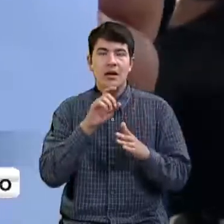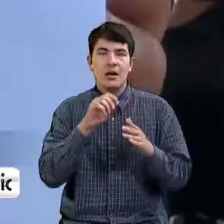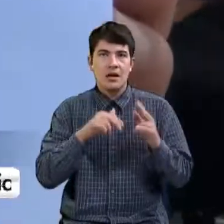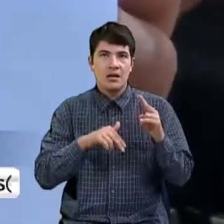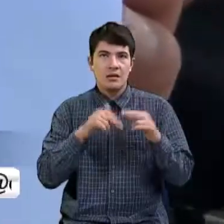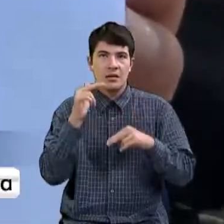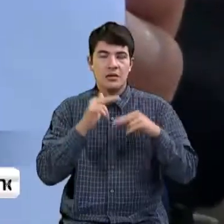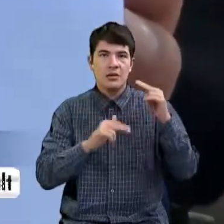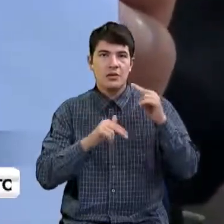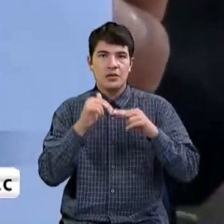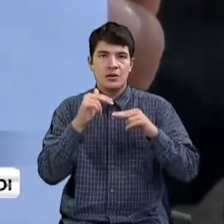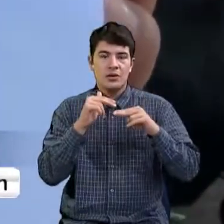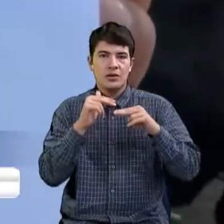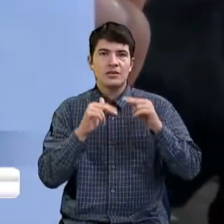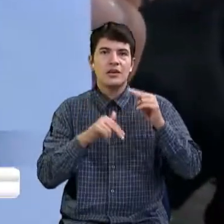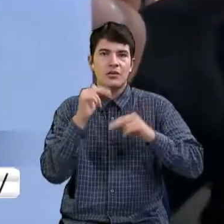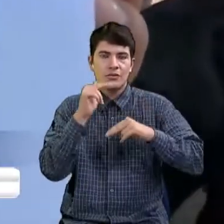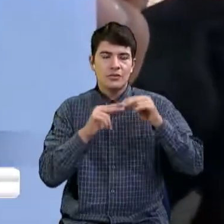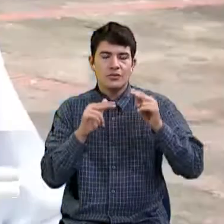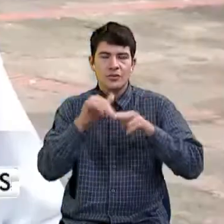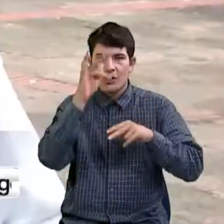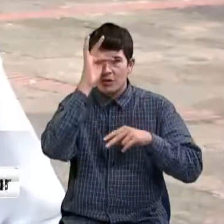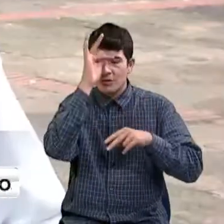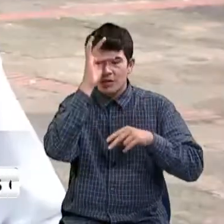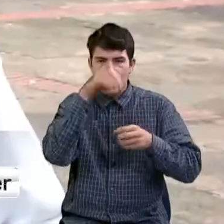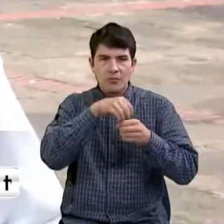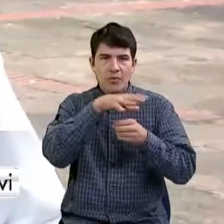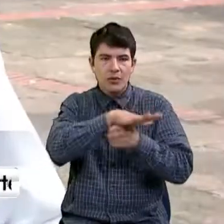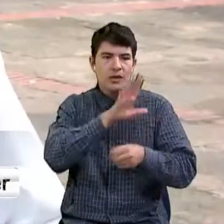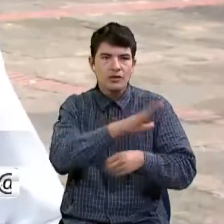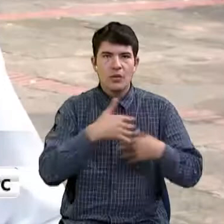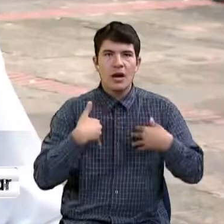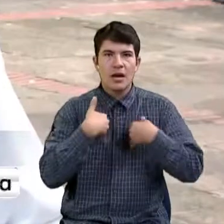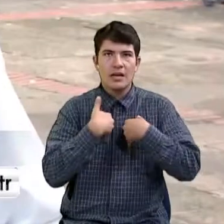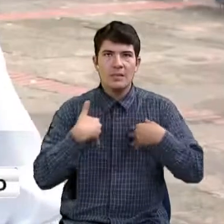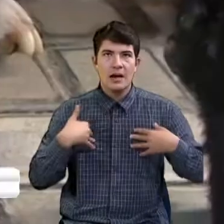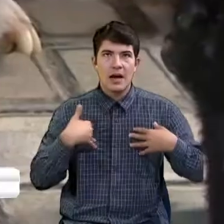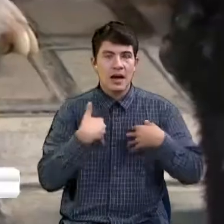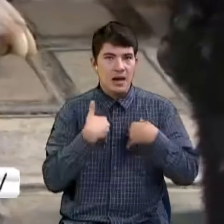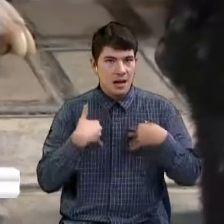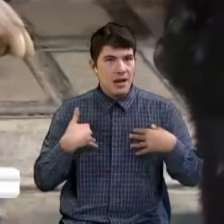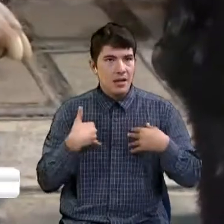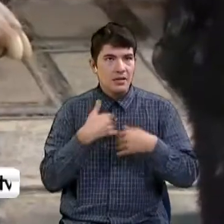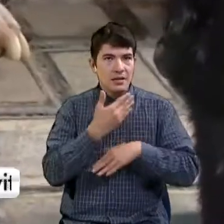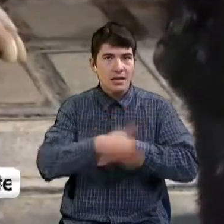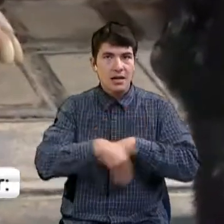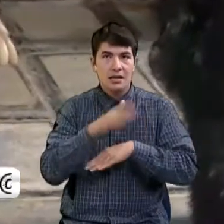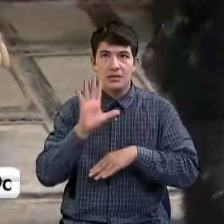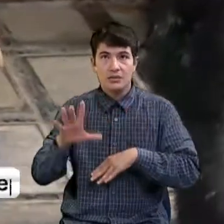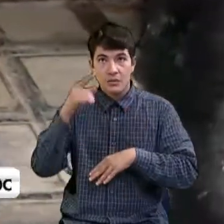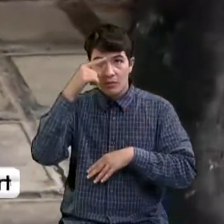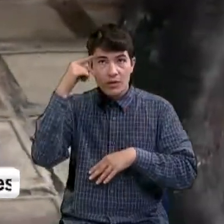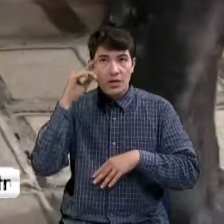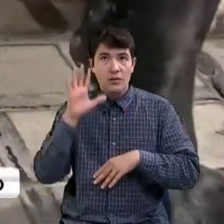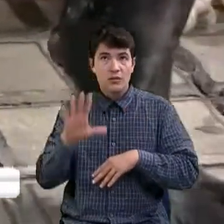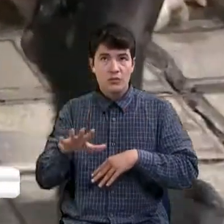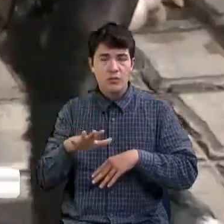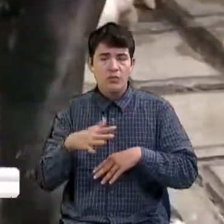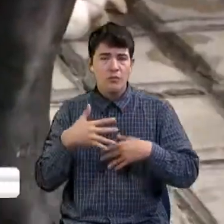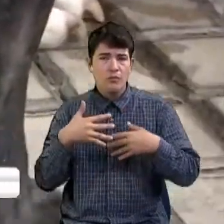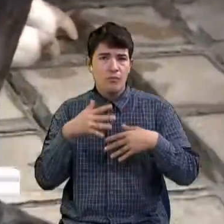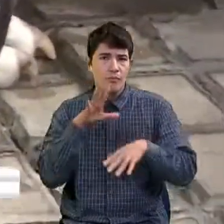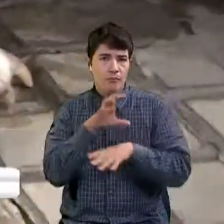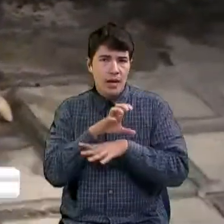el hospital público para los animales de la calle, que se construya este centro de bienestar animal. Negro es un perro callejero que